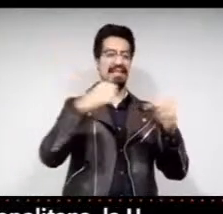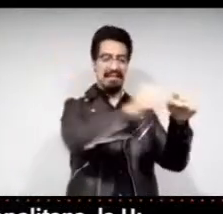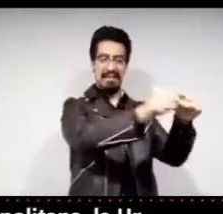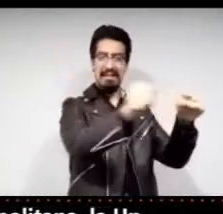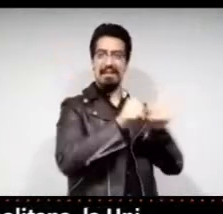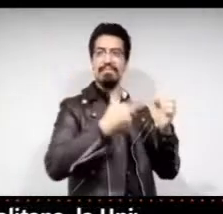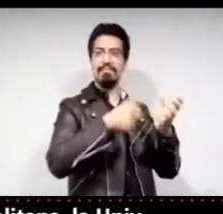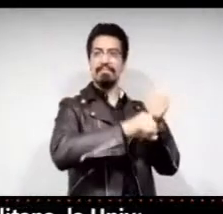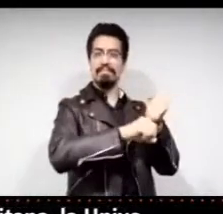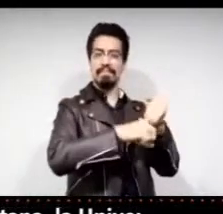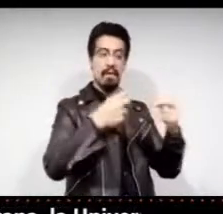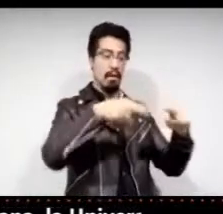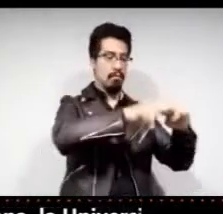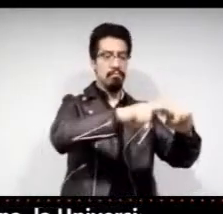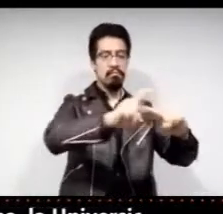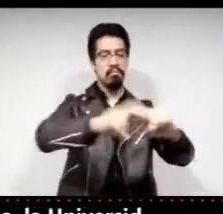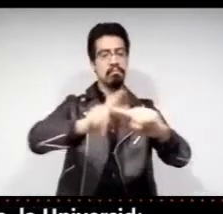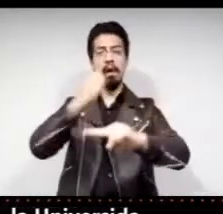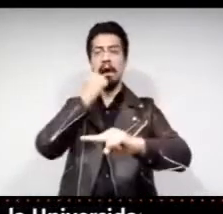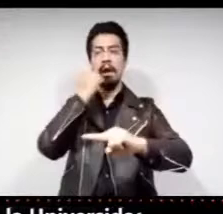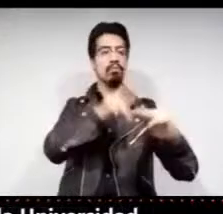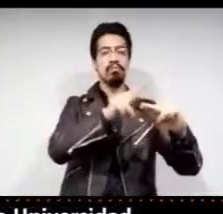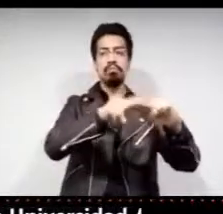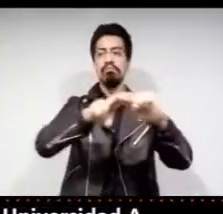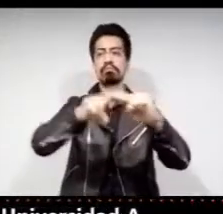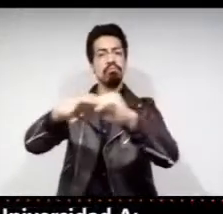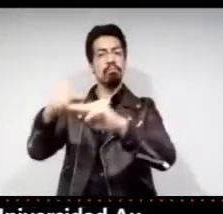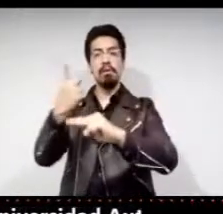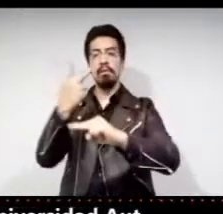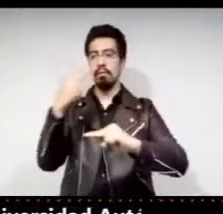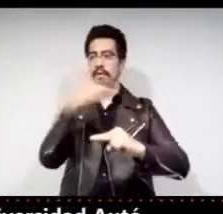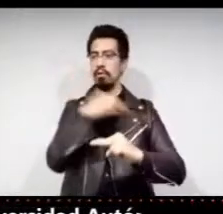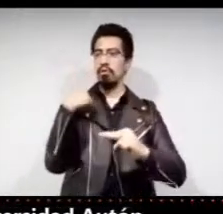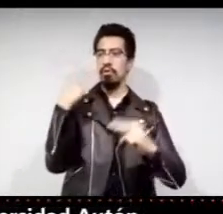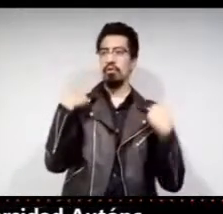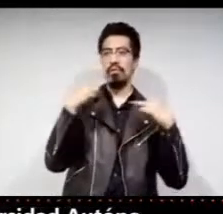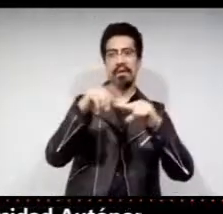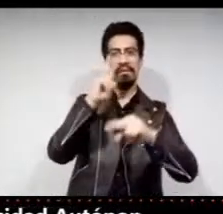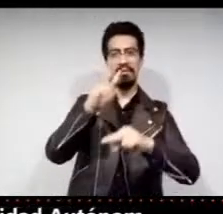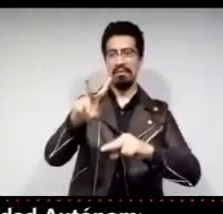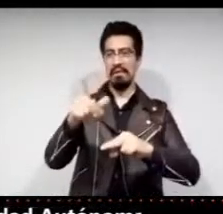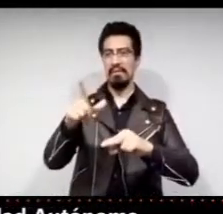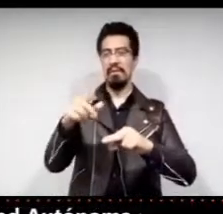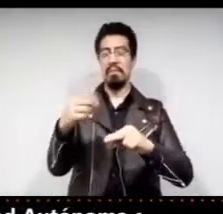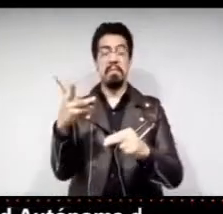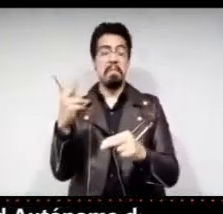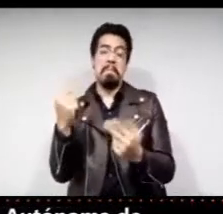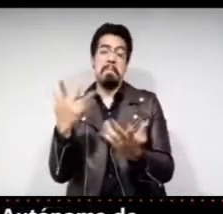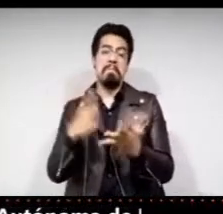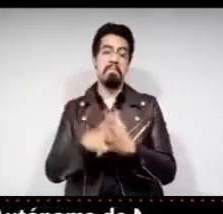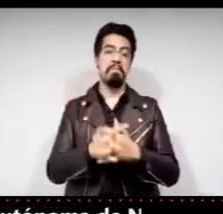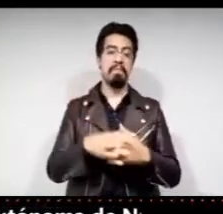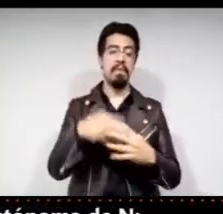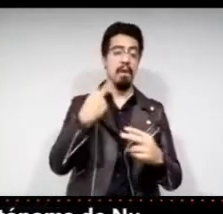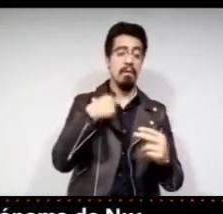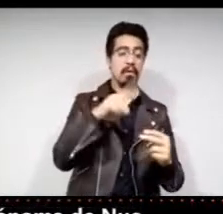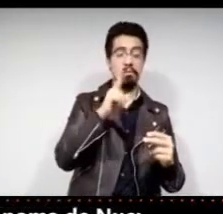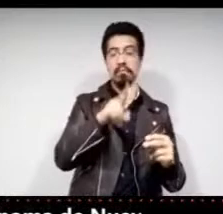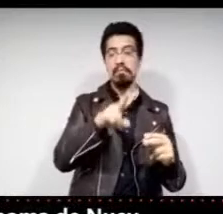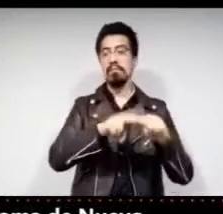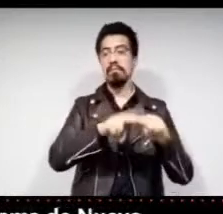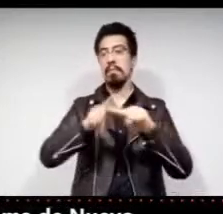Y como reconoció creo que el doctor Escamilla y también el doctor Sánchez Mendiola, asumíamos que por estar ahí sentados